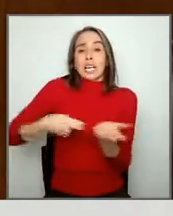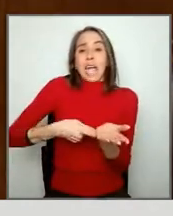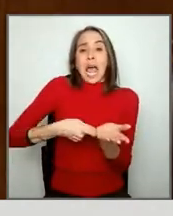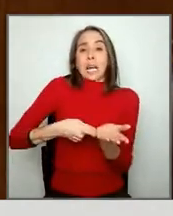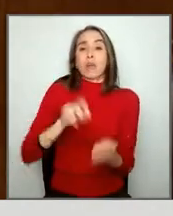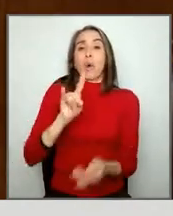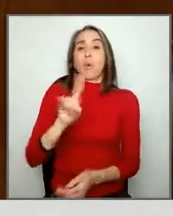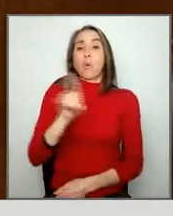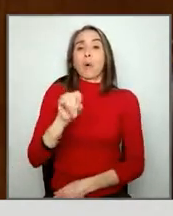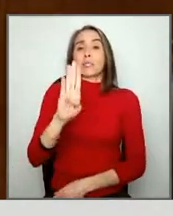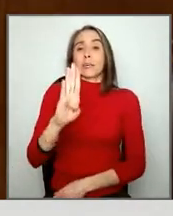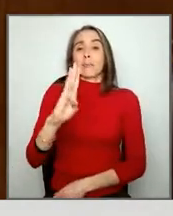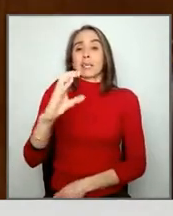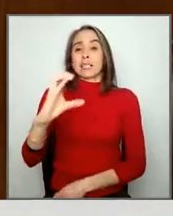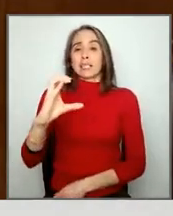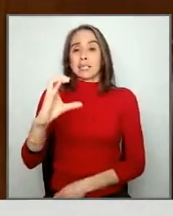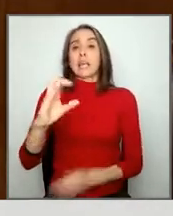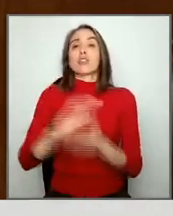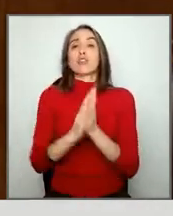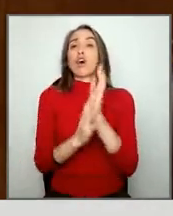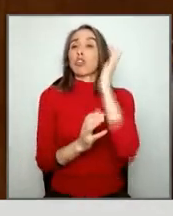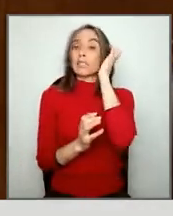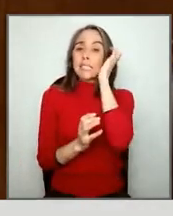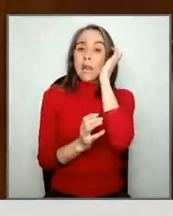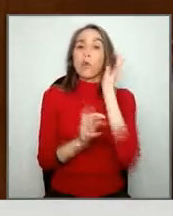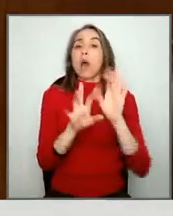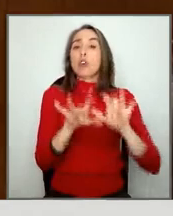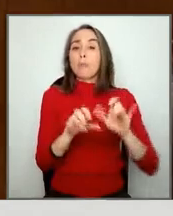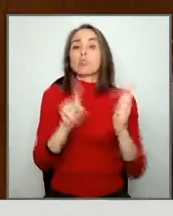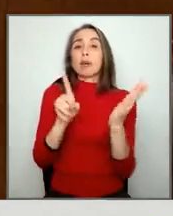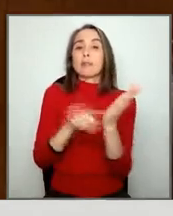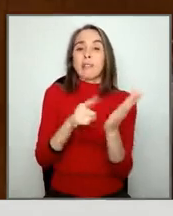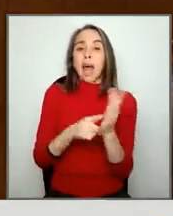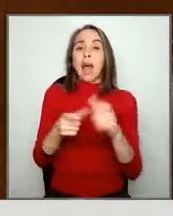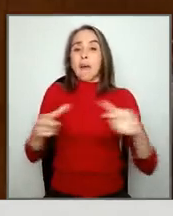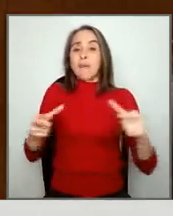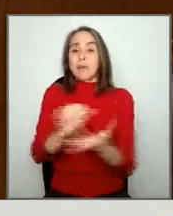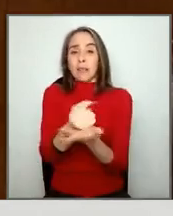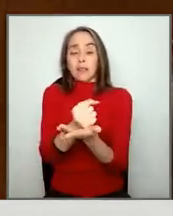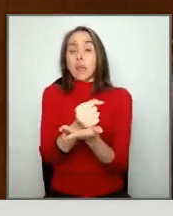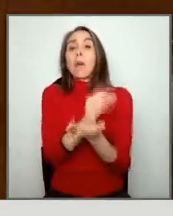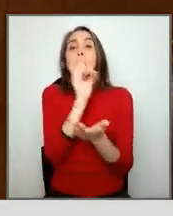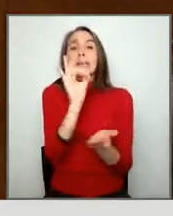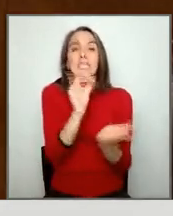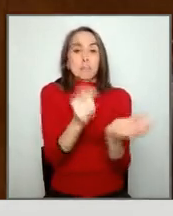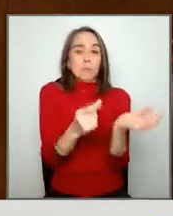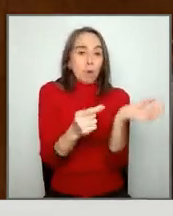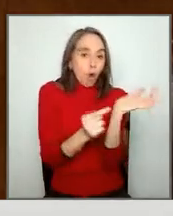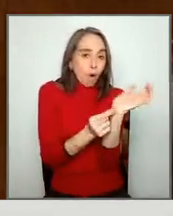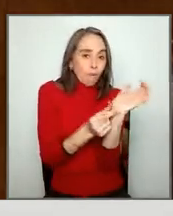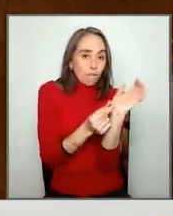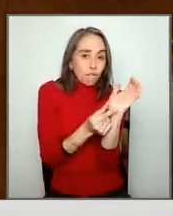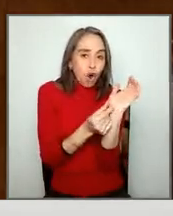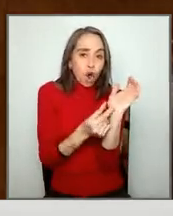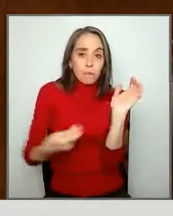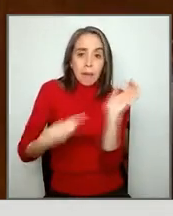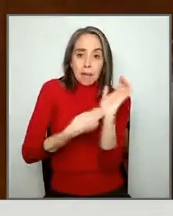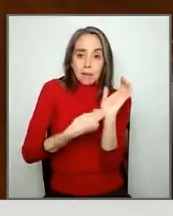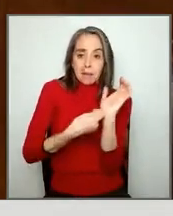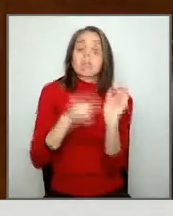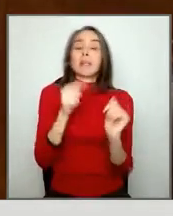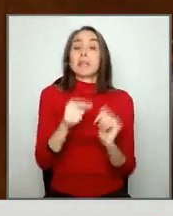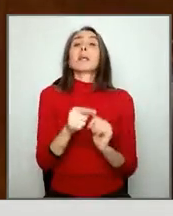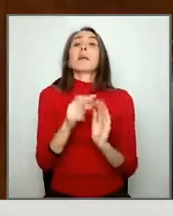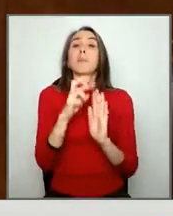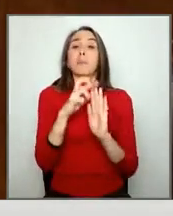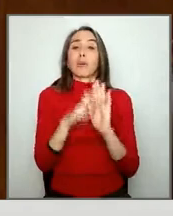entradas de dispositivos electrónicos de información y telecomunicaciones sin embargo la legislación propuesta en el proyecto en estudio es